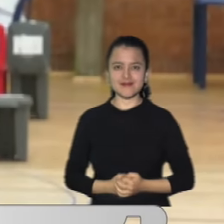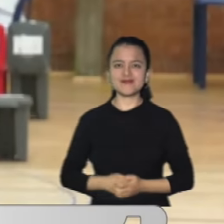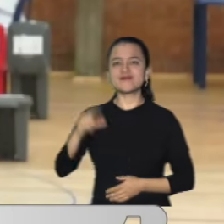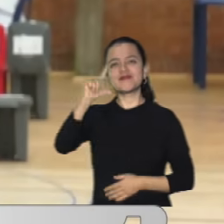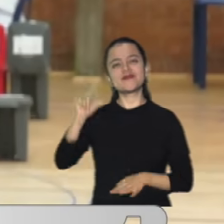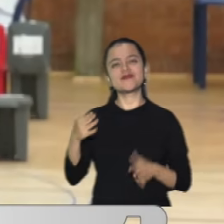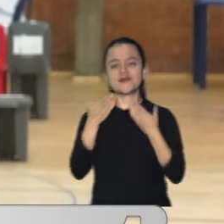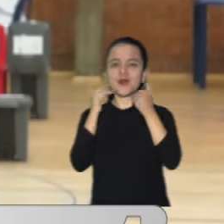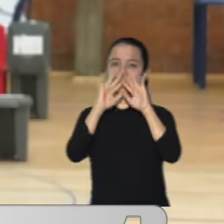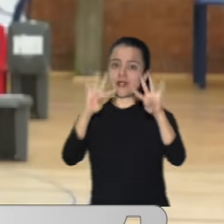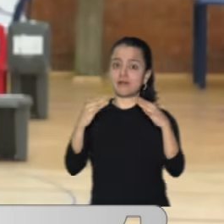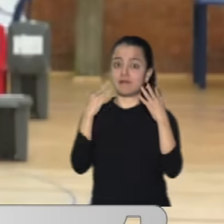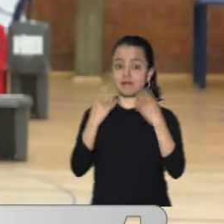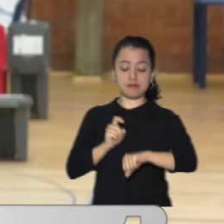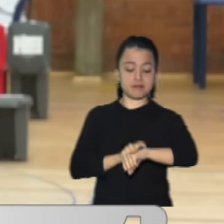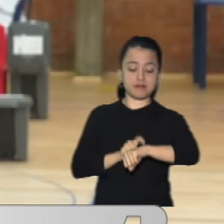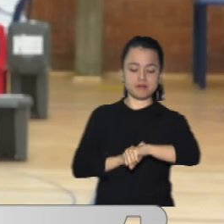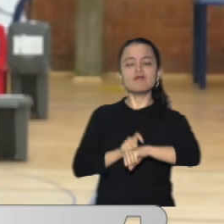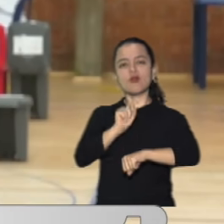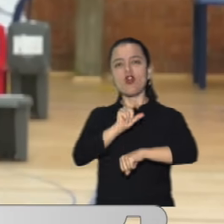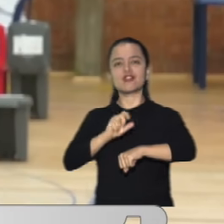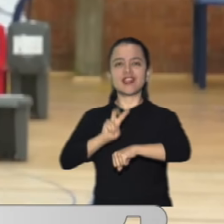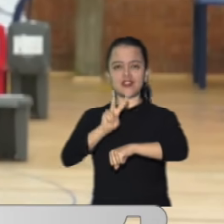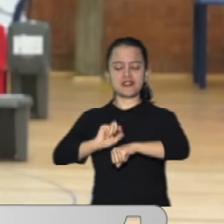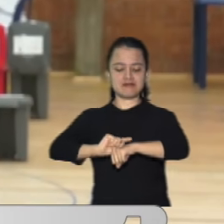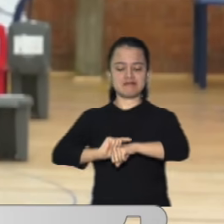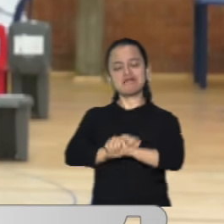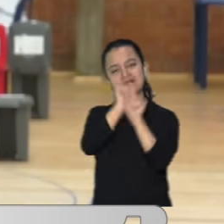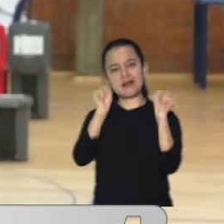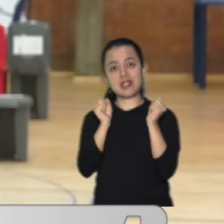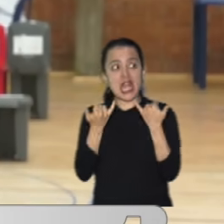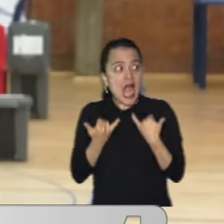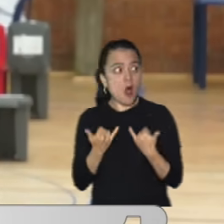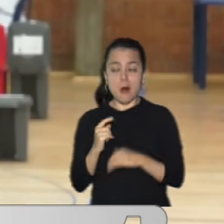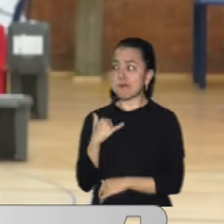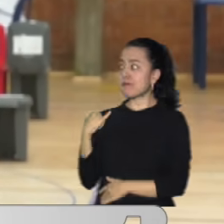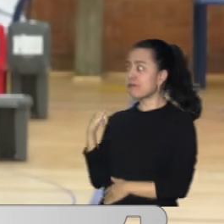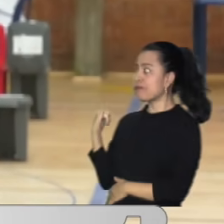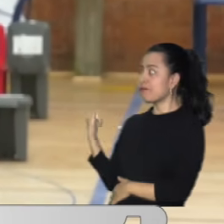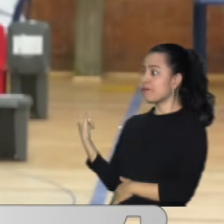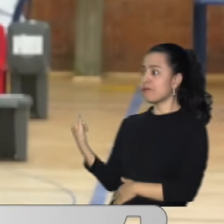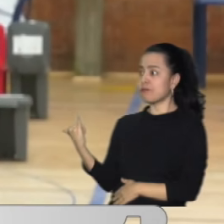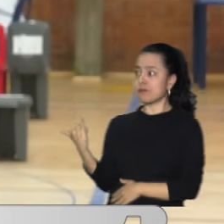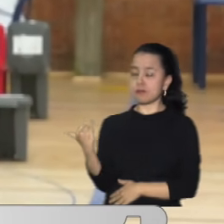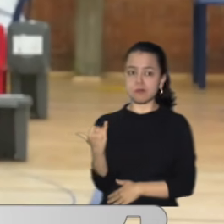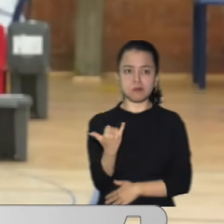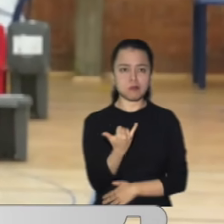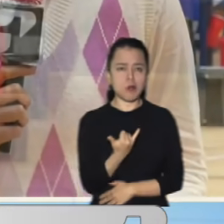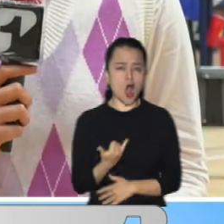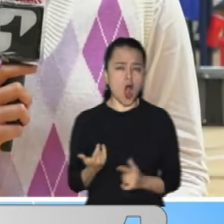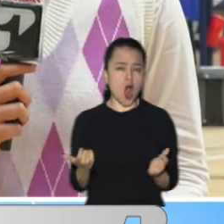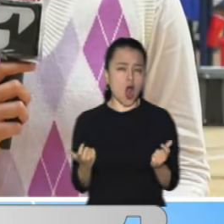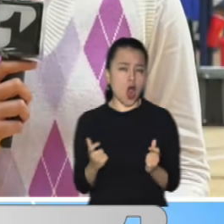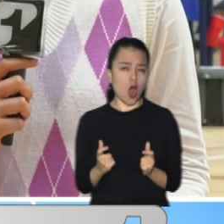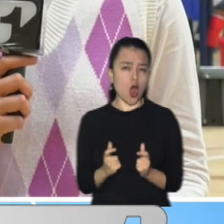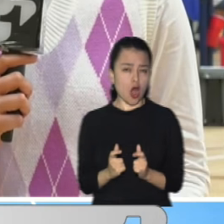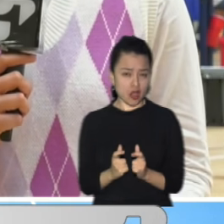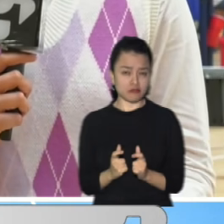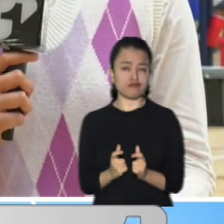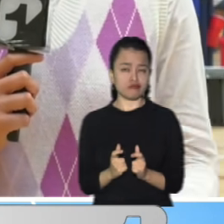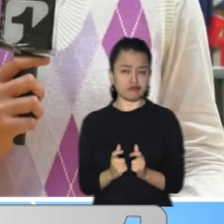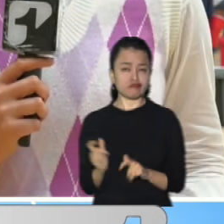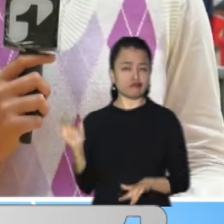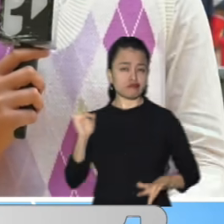Luisa, televidente, buenos días. Son las 11 y 2 de la mañana y hasta este momento en los puntos de inmunización de Bogotá hay poca participación de la